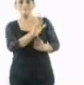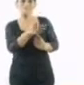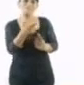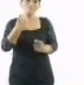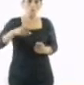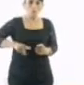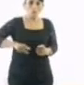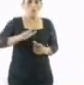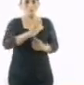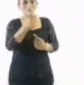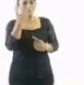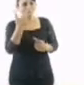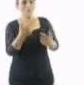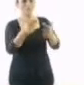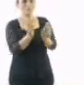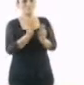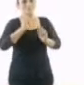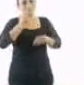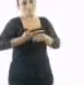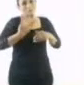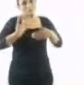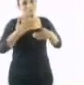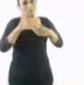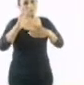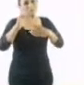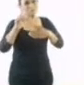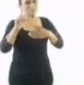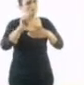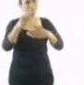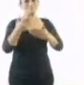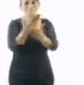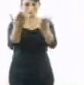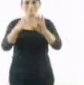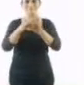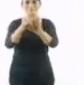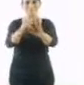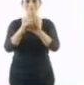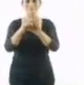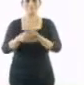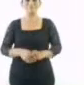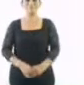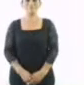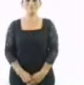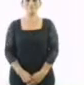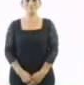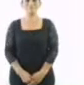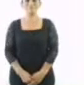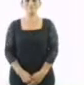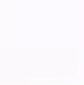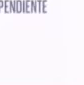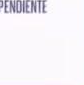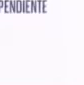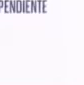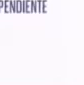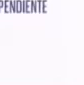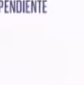comparsa de nadie. Yo no respondo a grupos de poder ni a cúpulas políticas. Yo sí estoy con los ciudadanos.